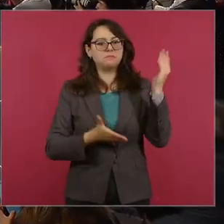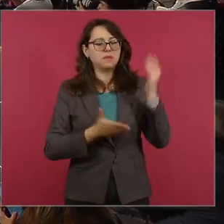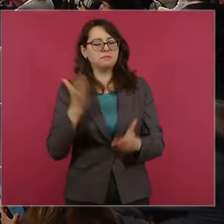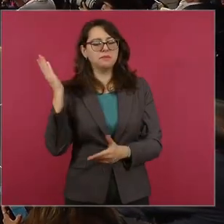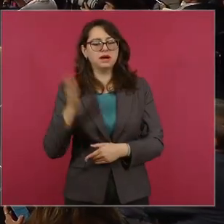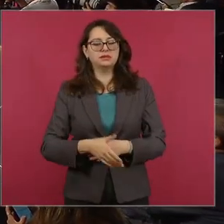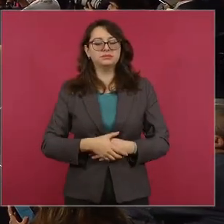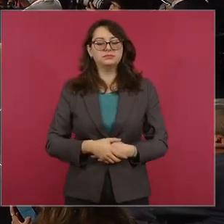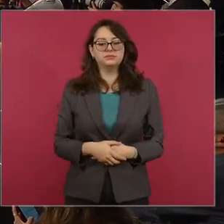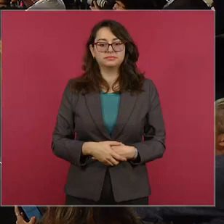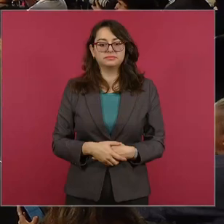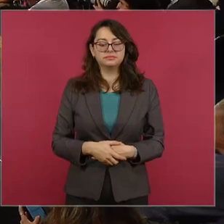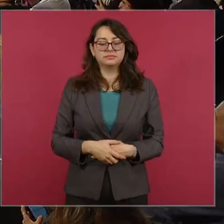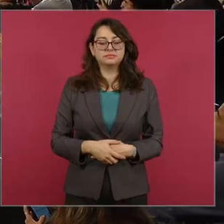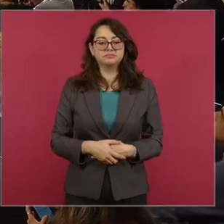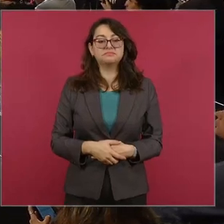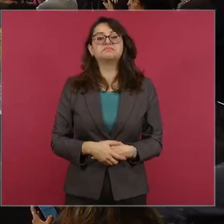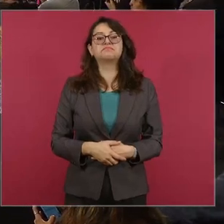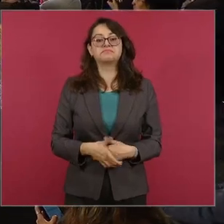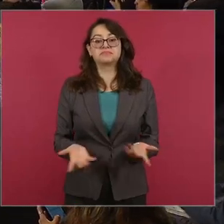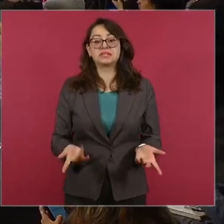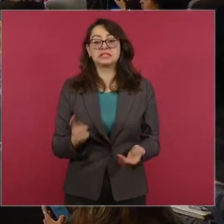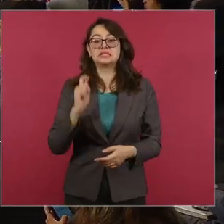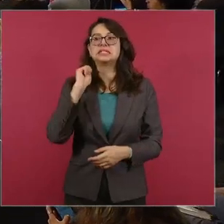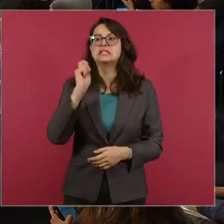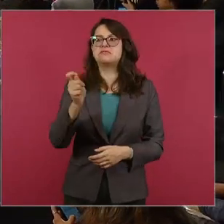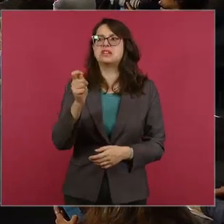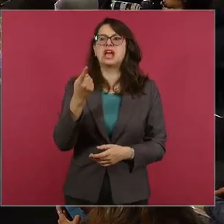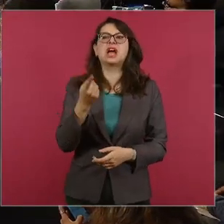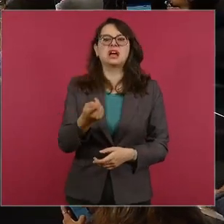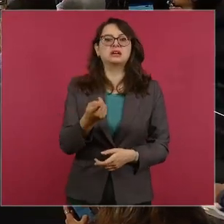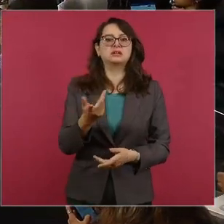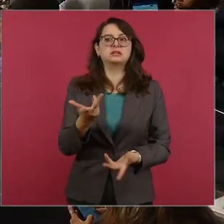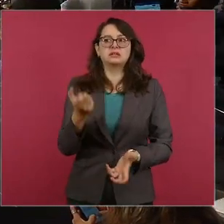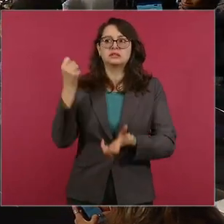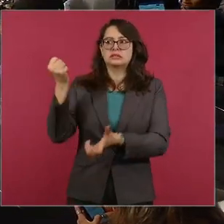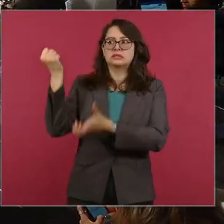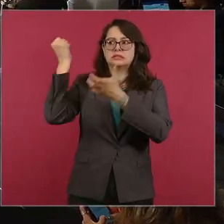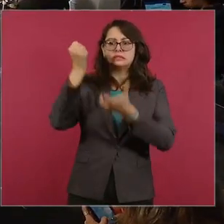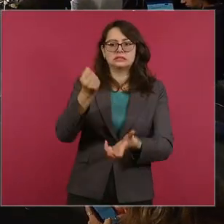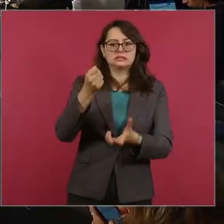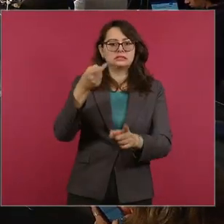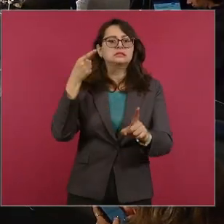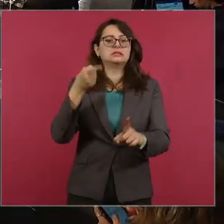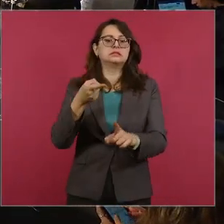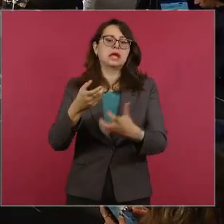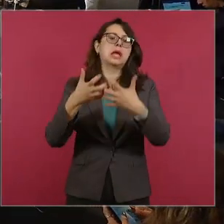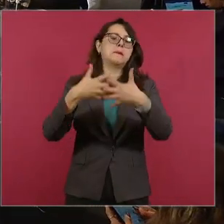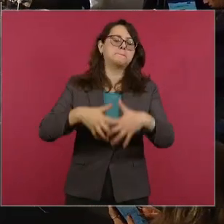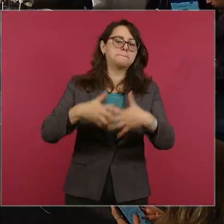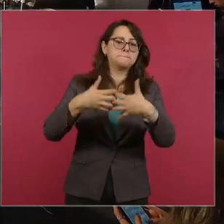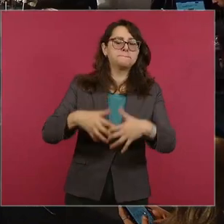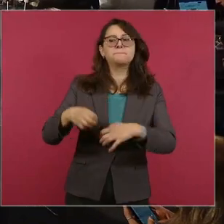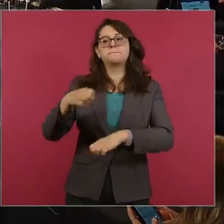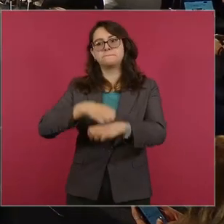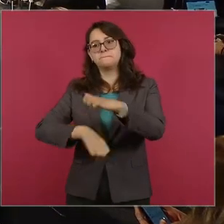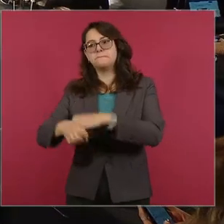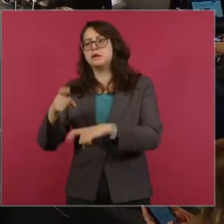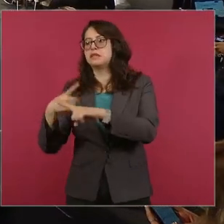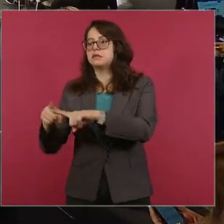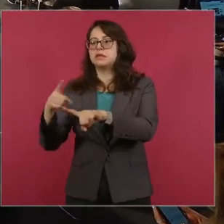Y eso, ese empleo, somos de los países del mundo con menos